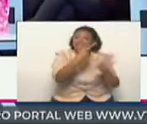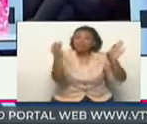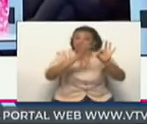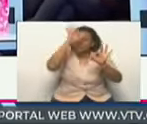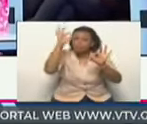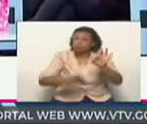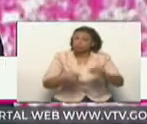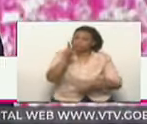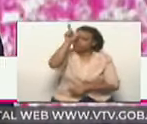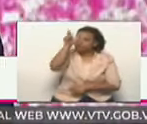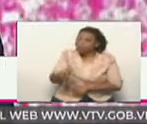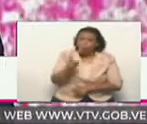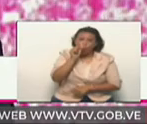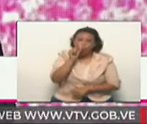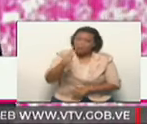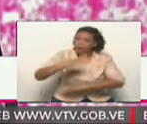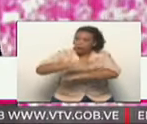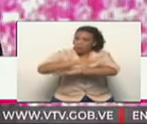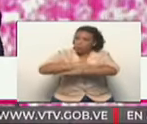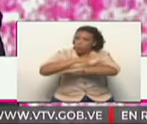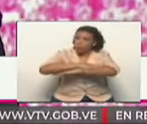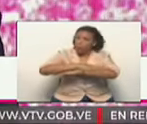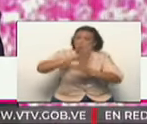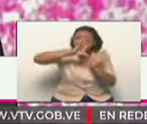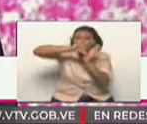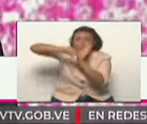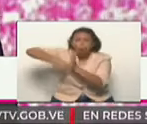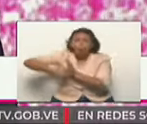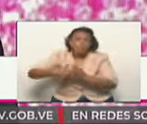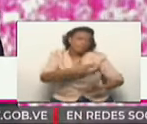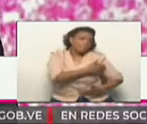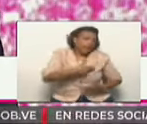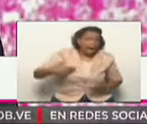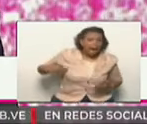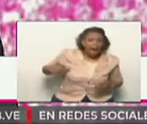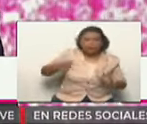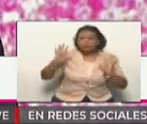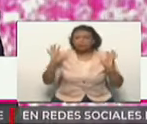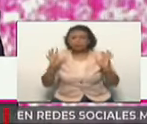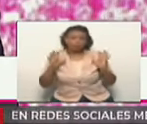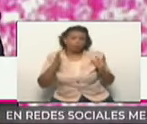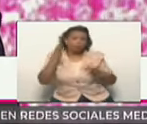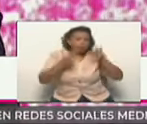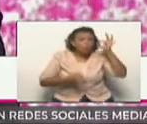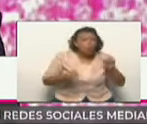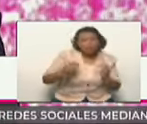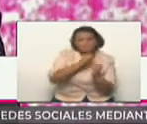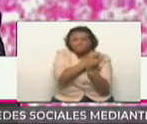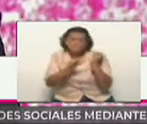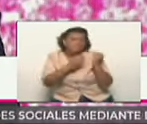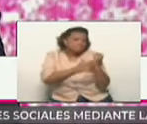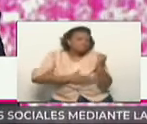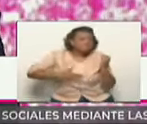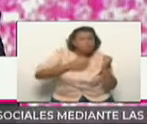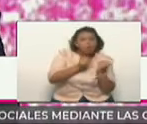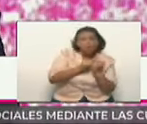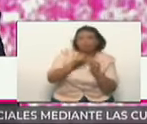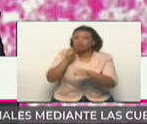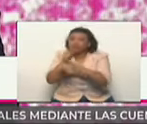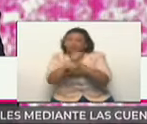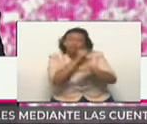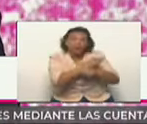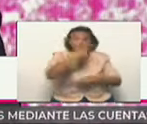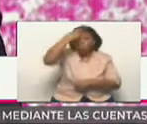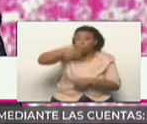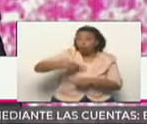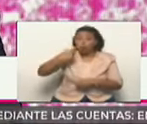70% por su actuación contra la corrupción, contra la conspiración permanente. Es un